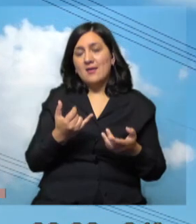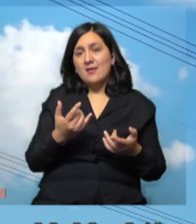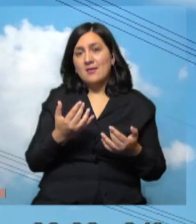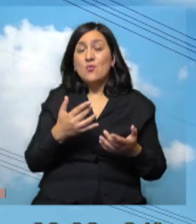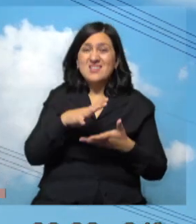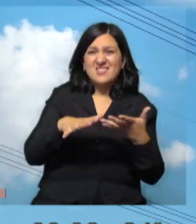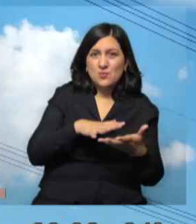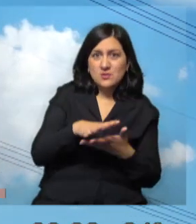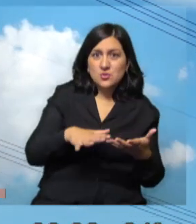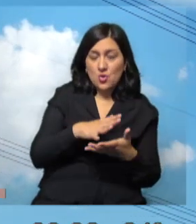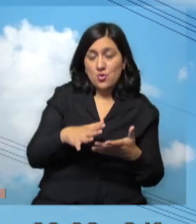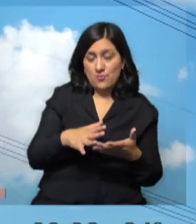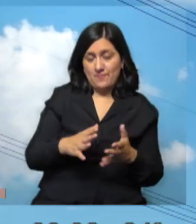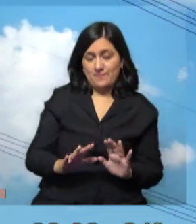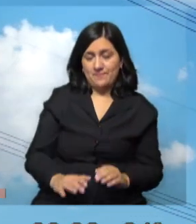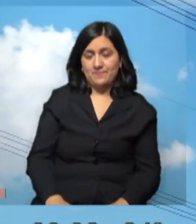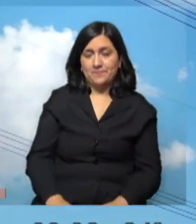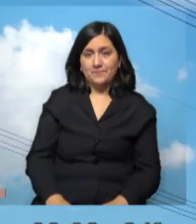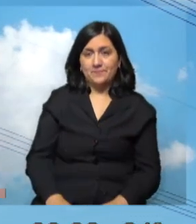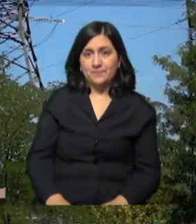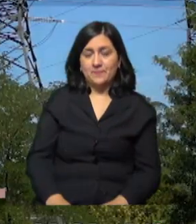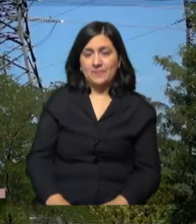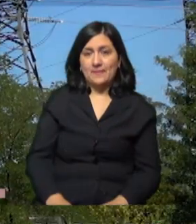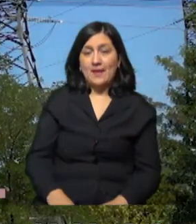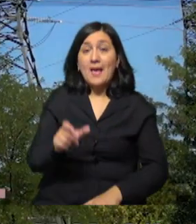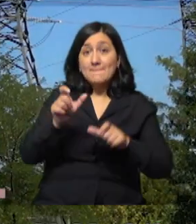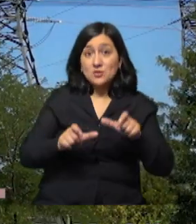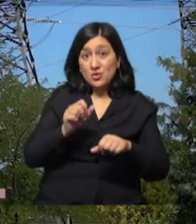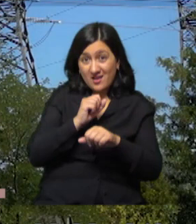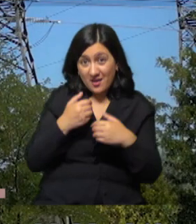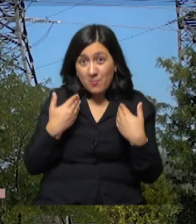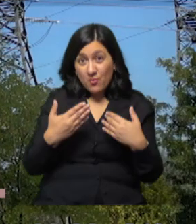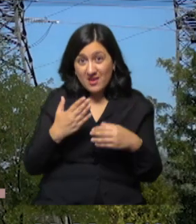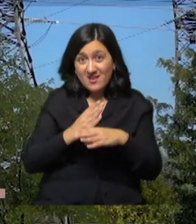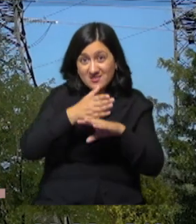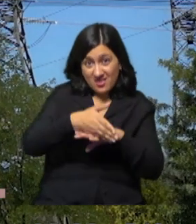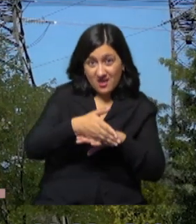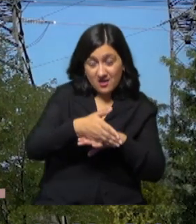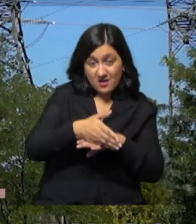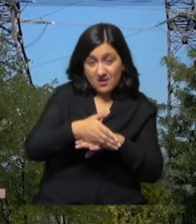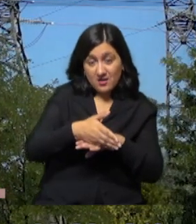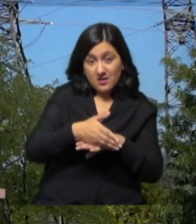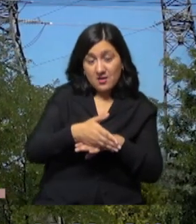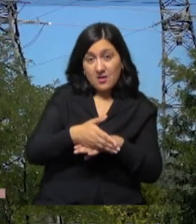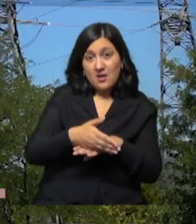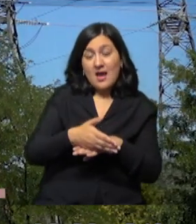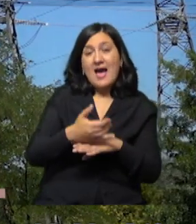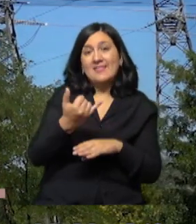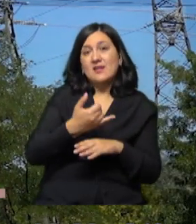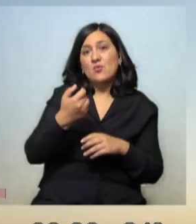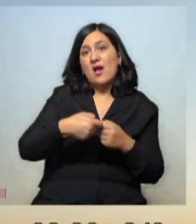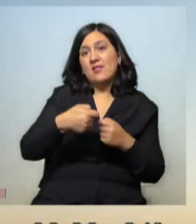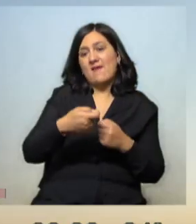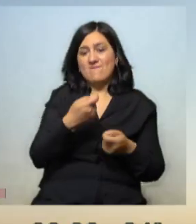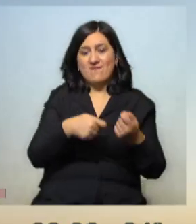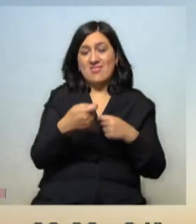hay una situación que se presenta que quienes pueden acceder tanto a tener una garantía en